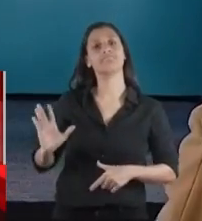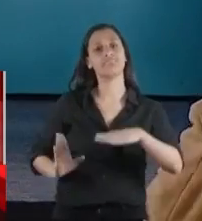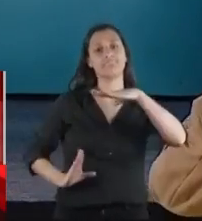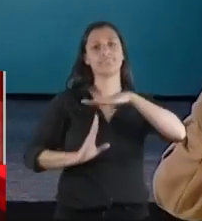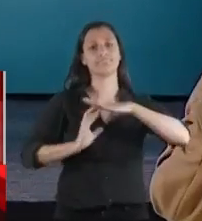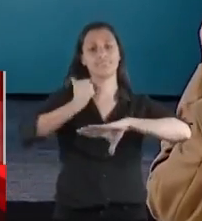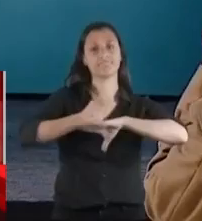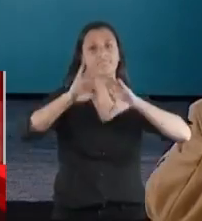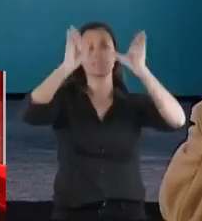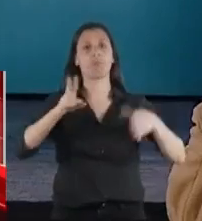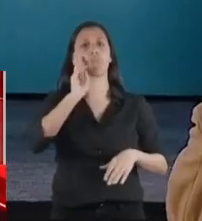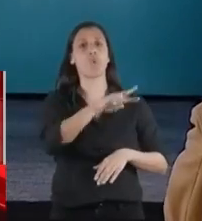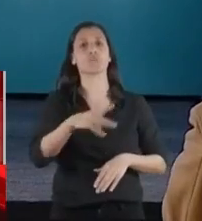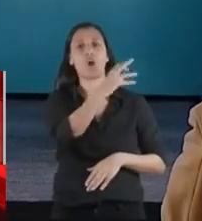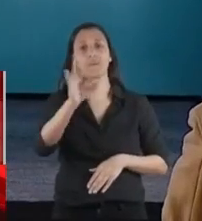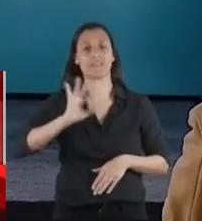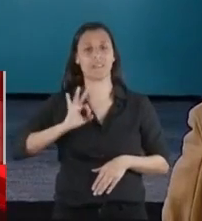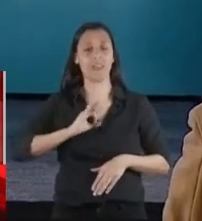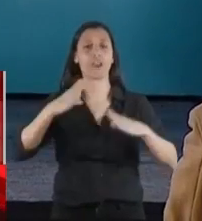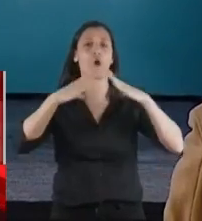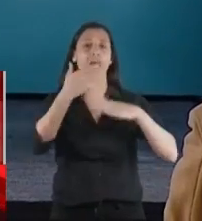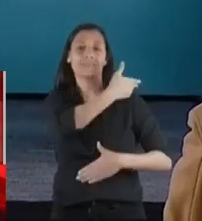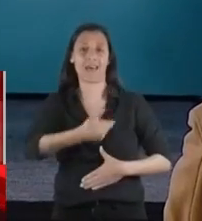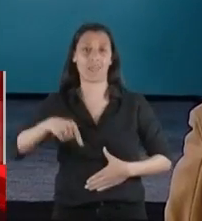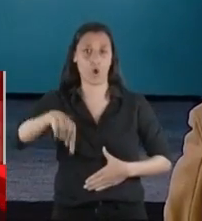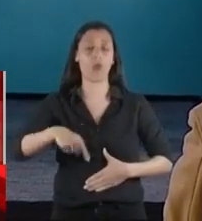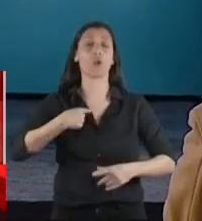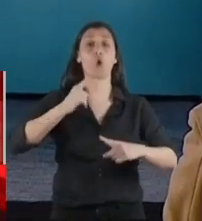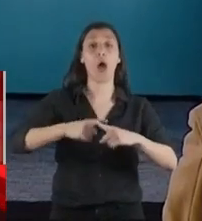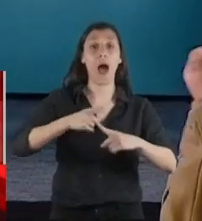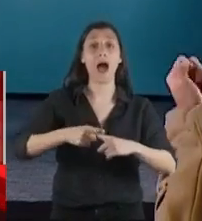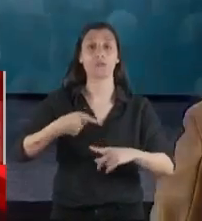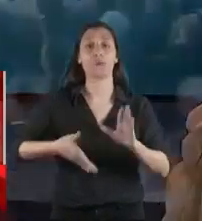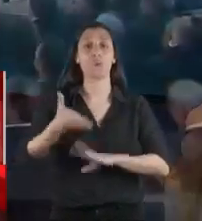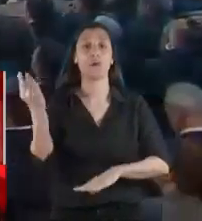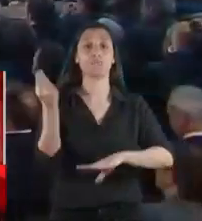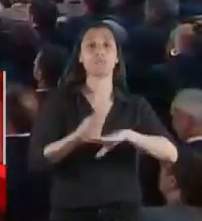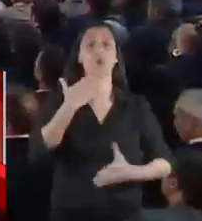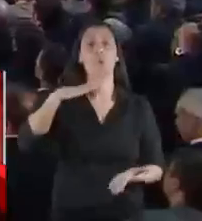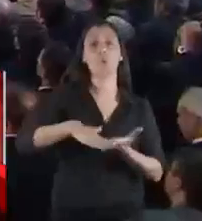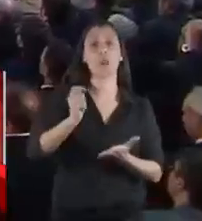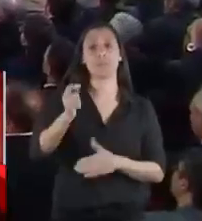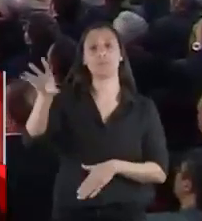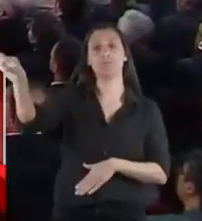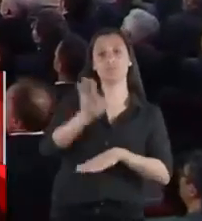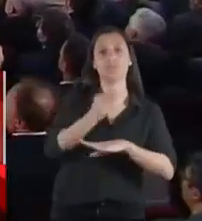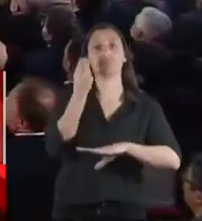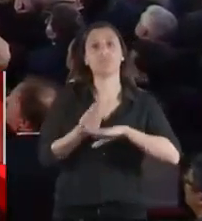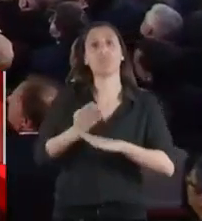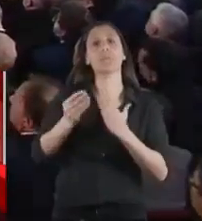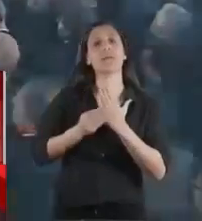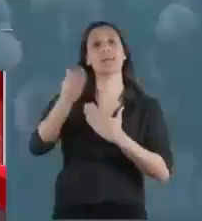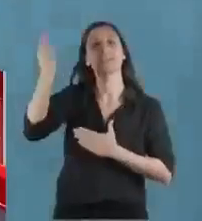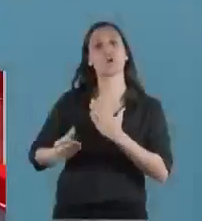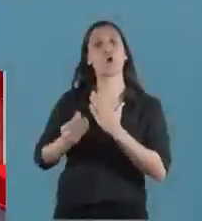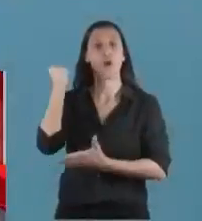en el Museo del Bicentenario de la Casa de Gobierno el acto de toma de juramento al designado ministro de Economía